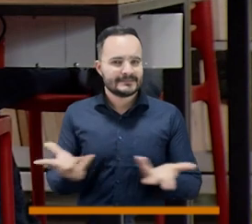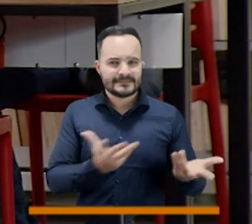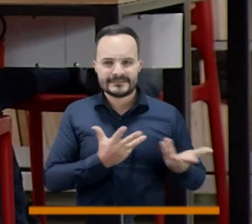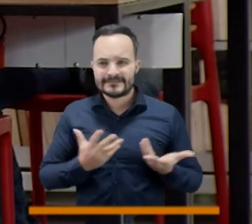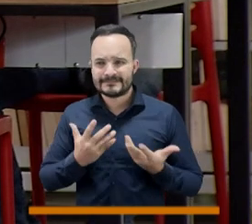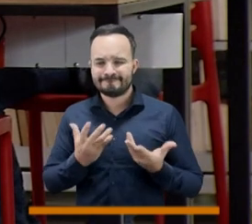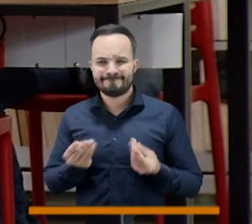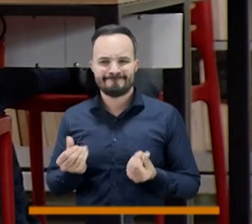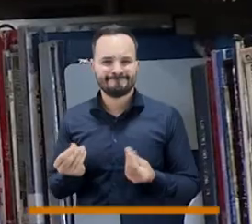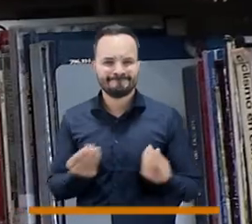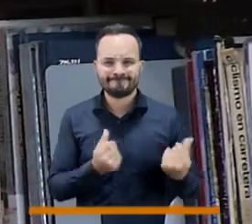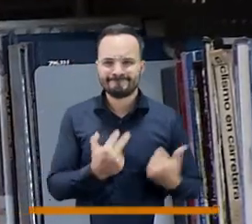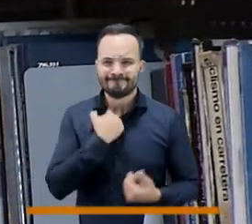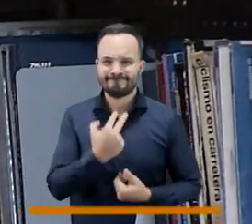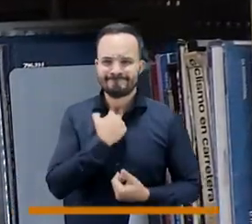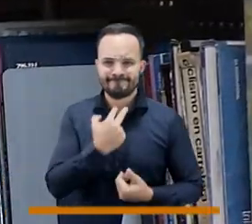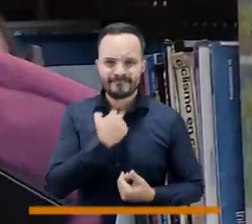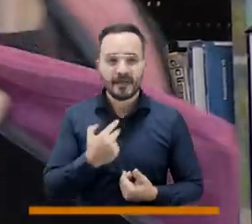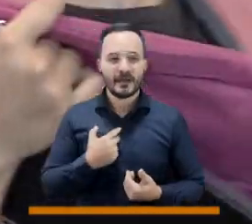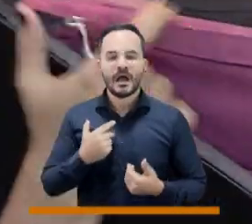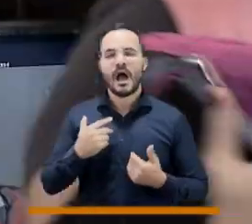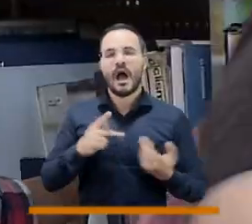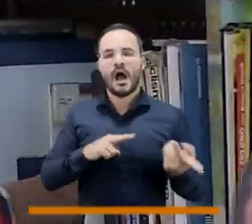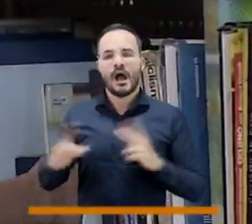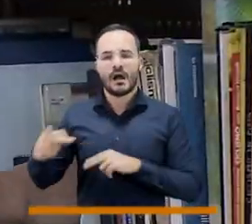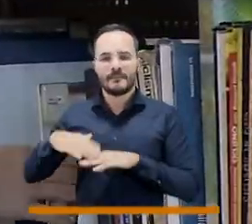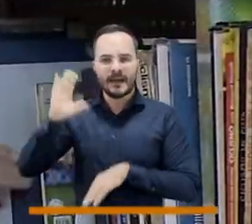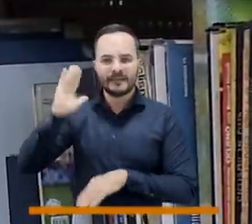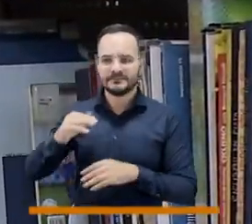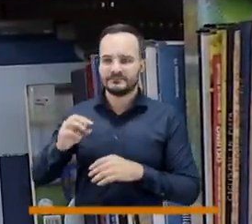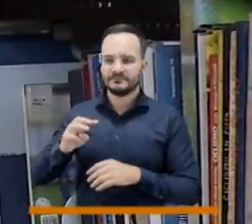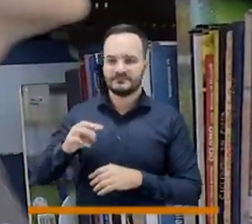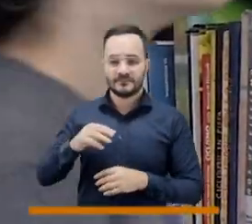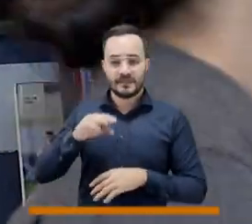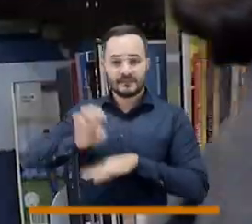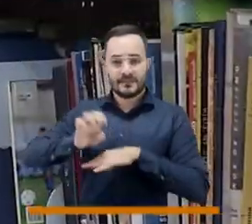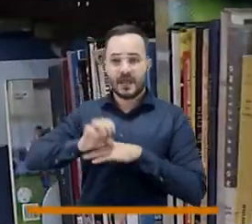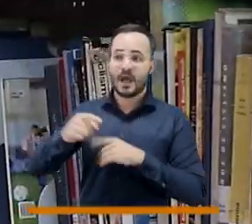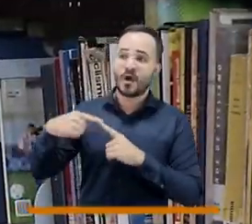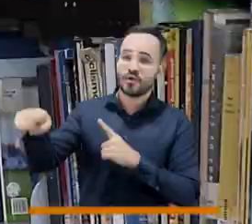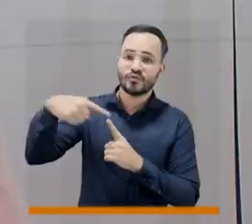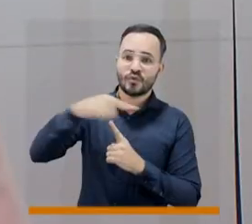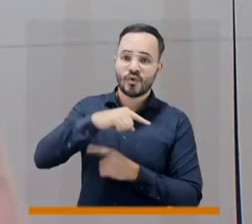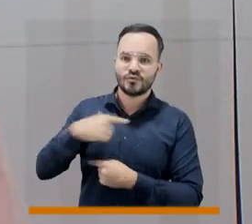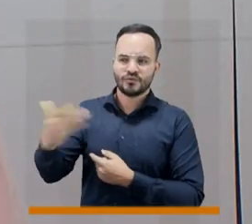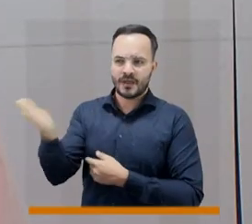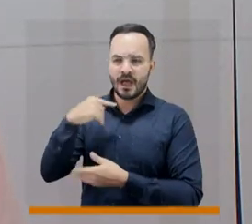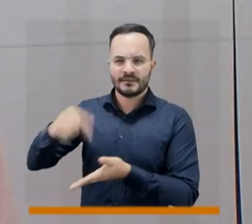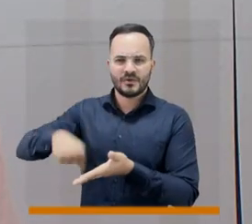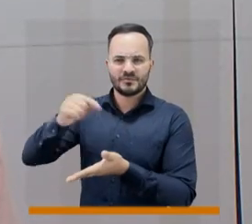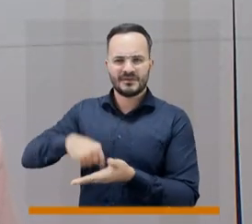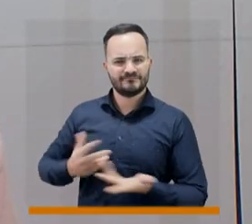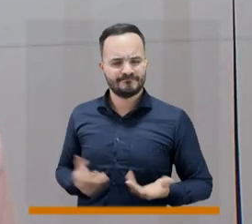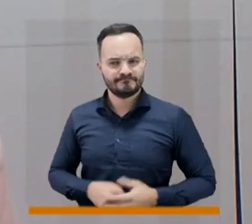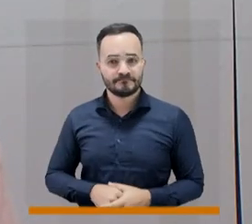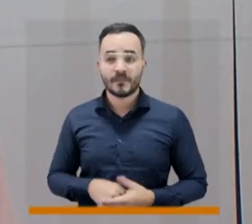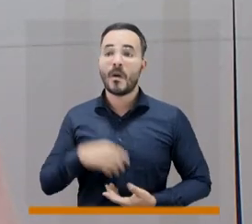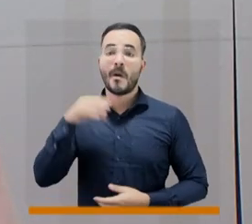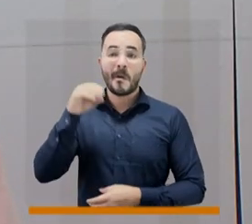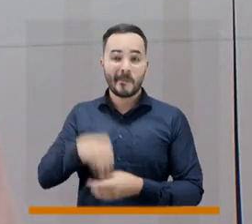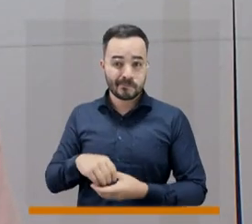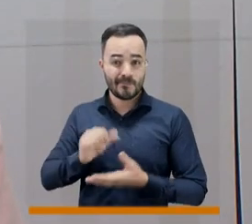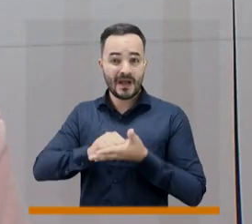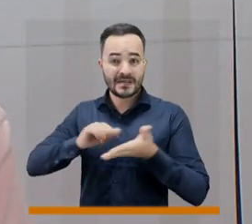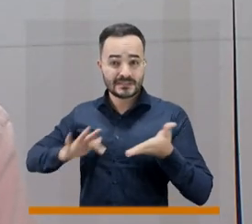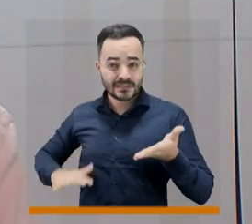incrementado el uso de sus escasos recursos en la contratación de servicios con terceros. La biblioteca conserva un archivo fotográfico,